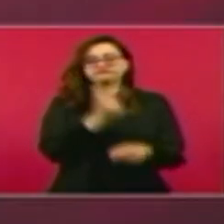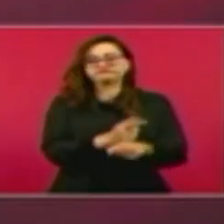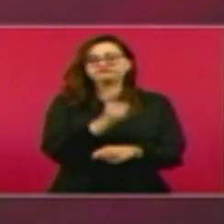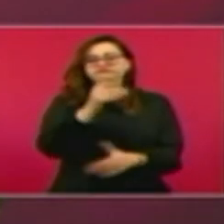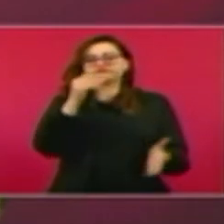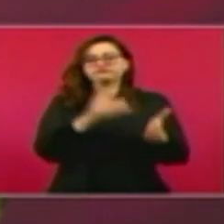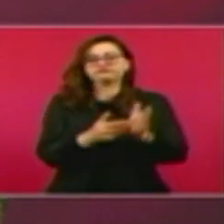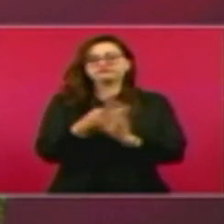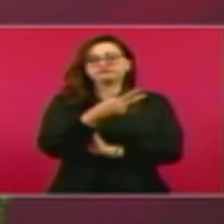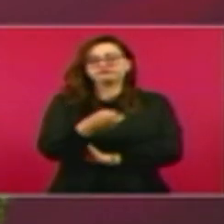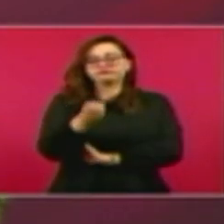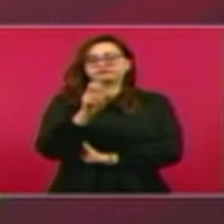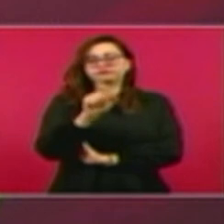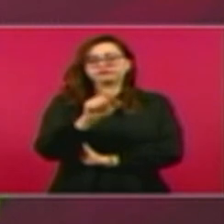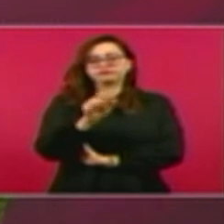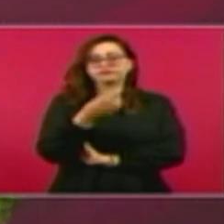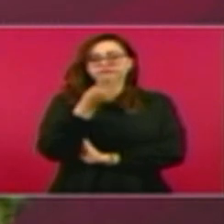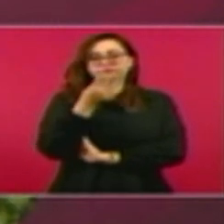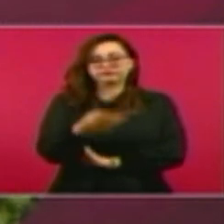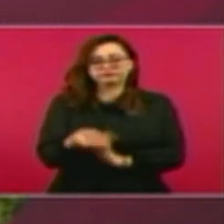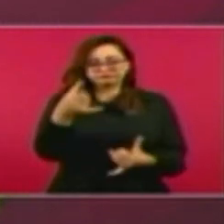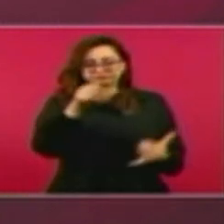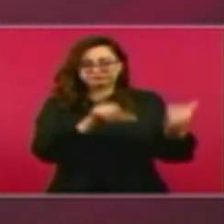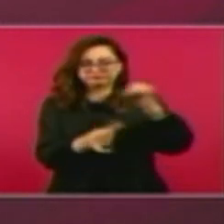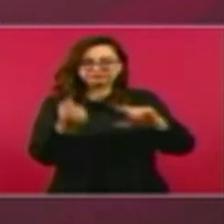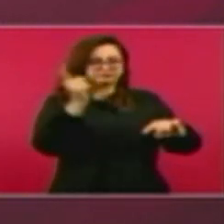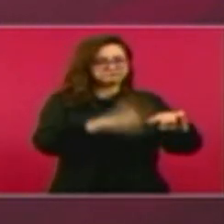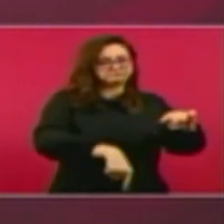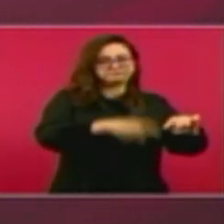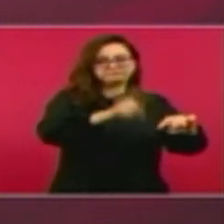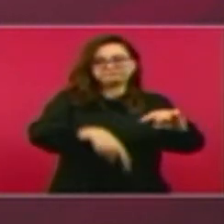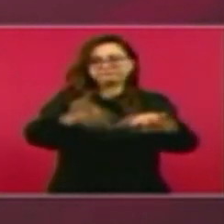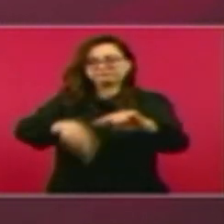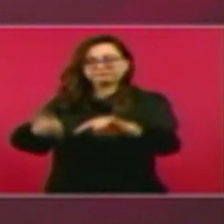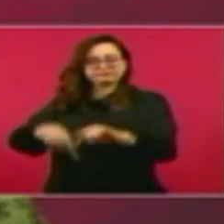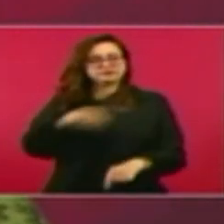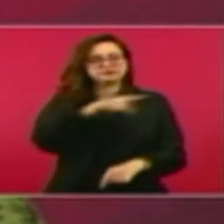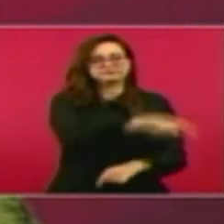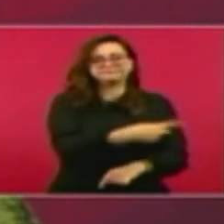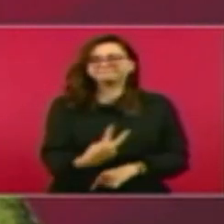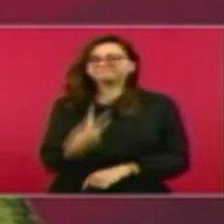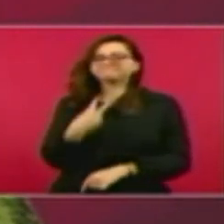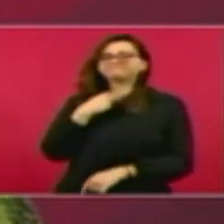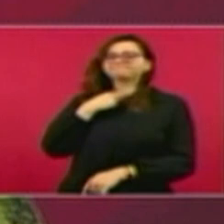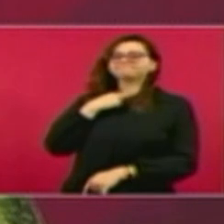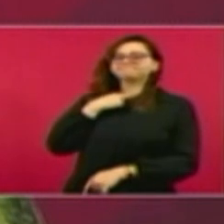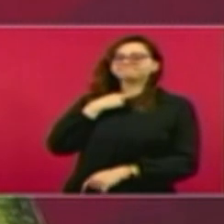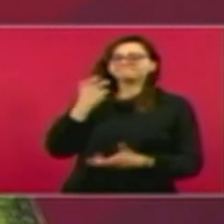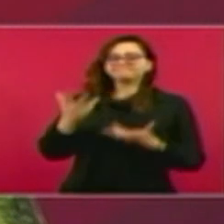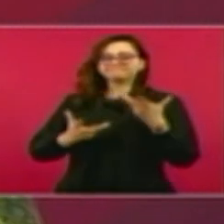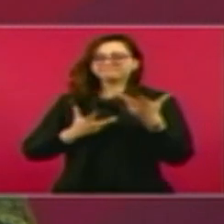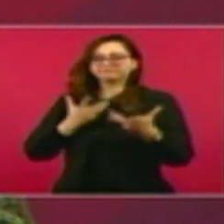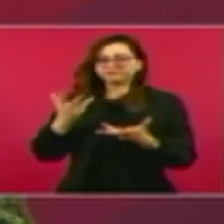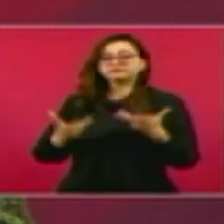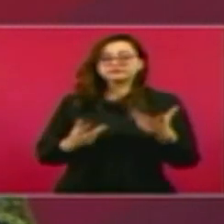hijo de El Chapo Guzmán, fueron detenidas unas 18 personas más, es decir, en total 19 personas fueron arrestadas por